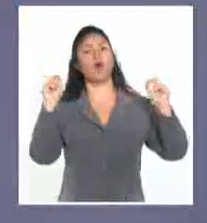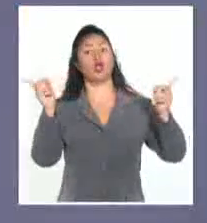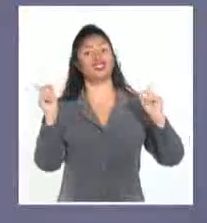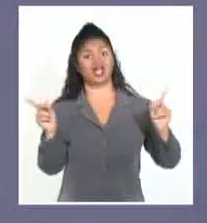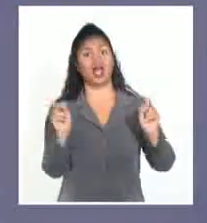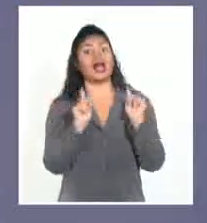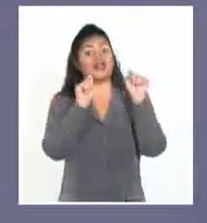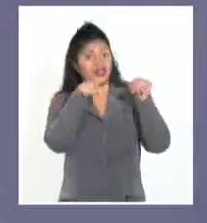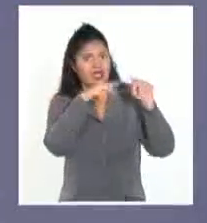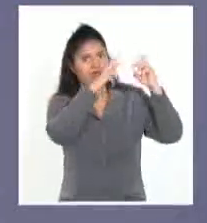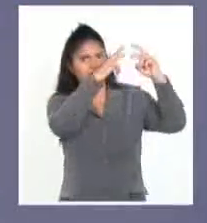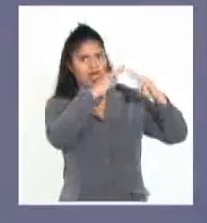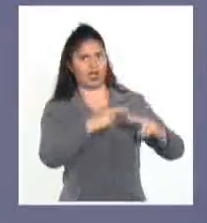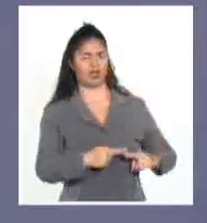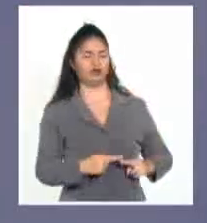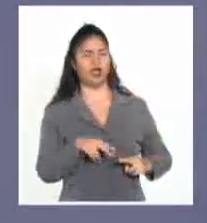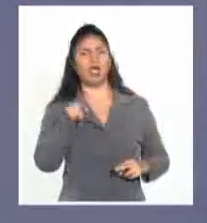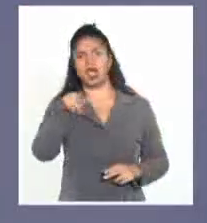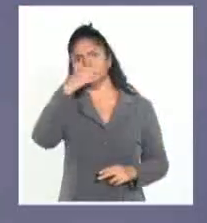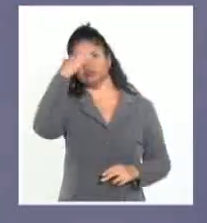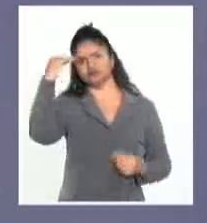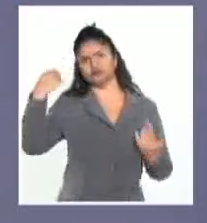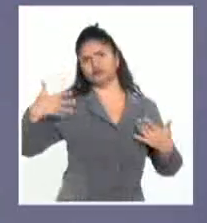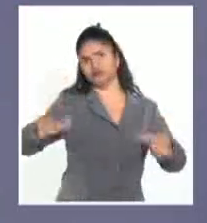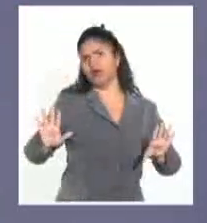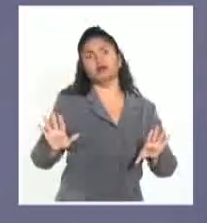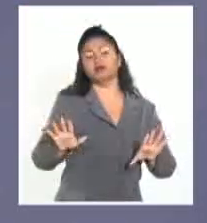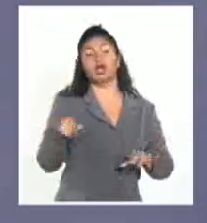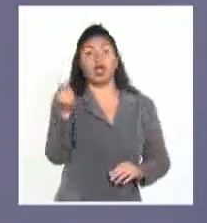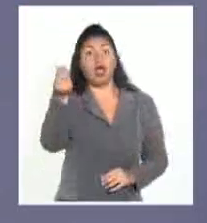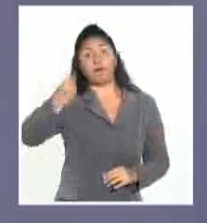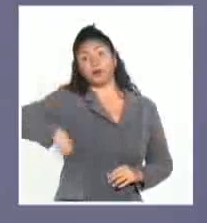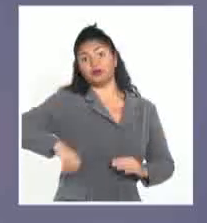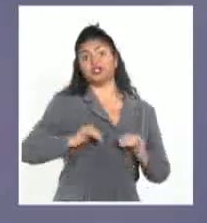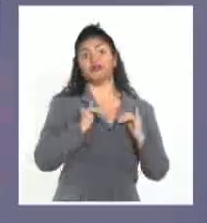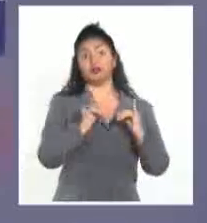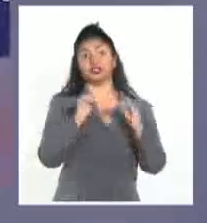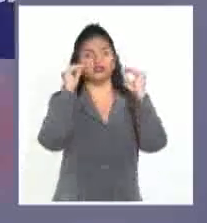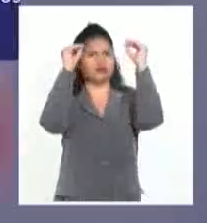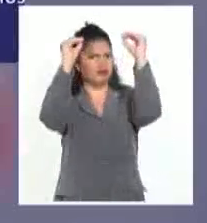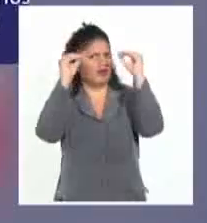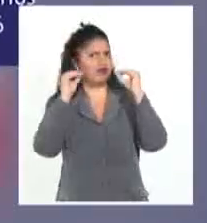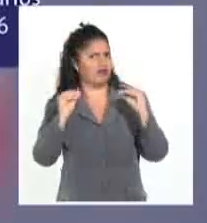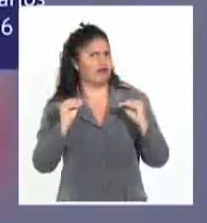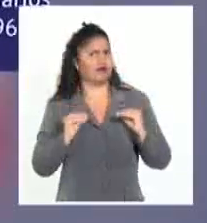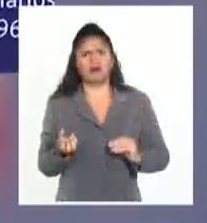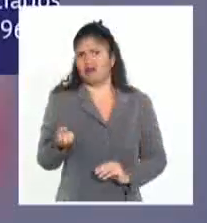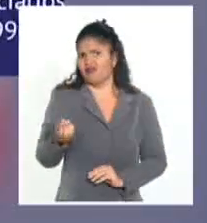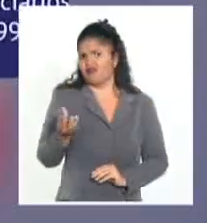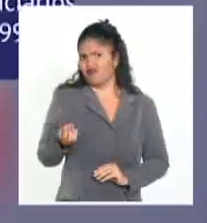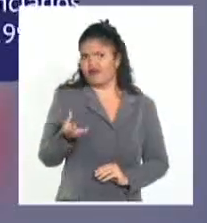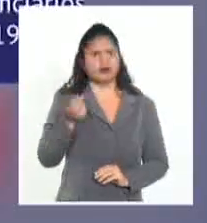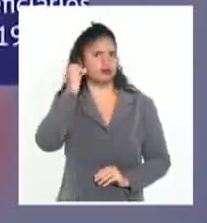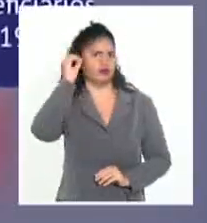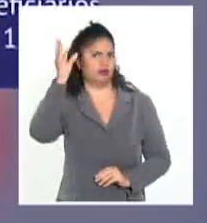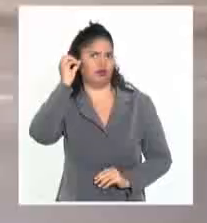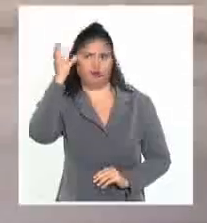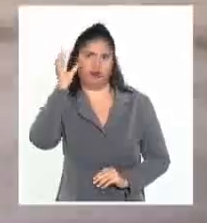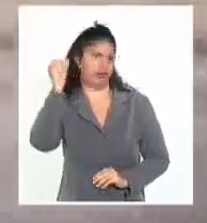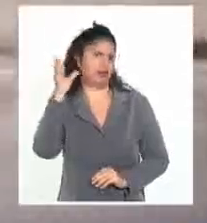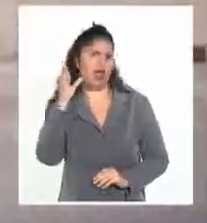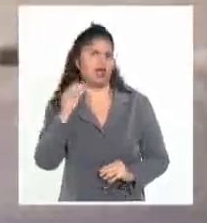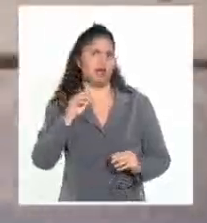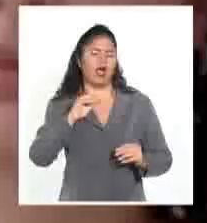Sin el más mínimo pudor, aprovechan las noticias falsas y conspiraciones prefabricadas para pedir endurecimientos e